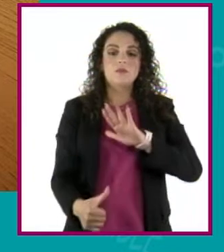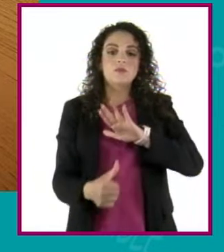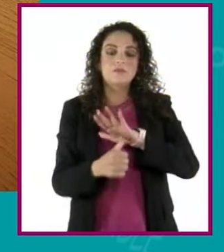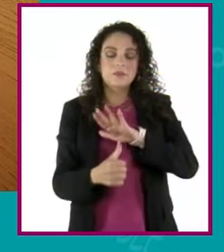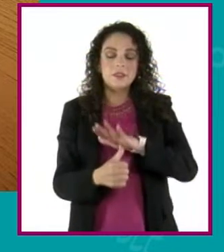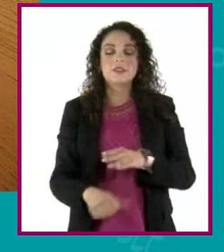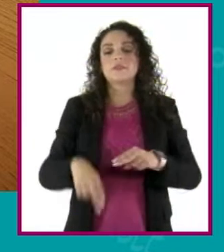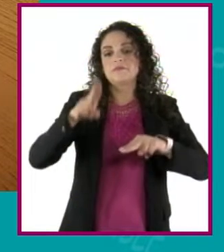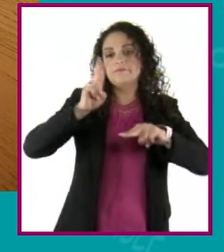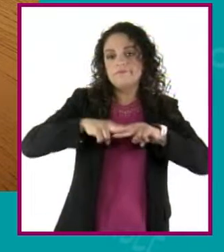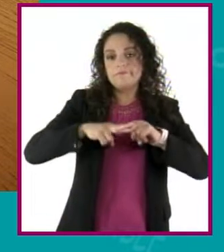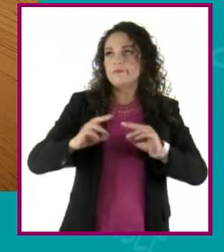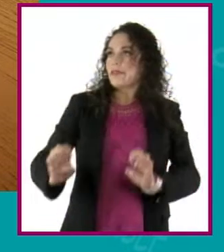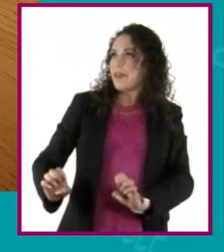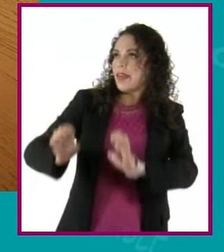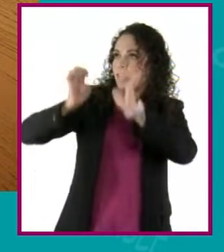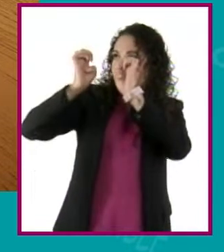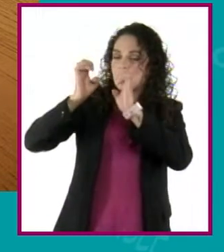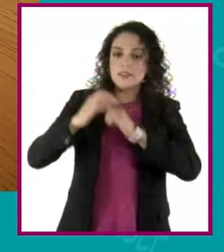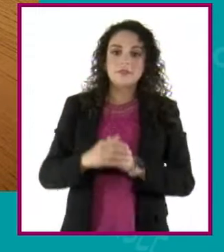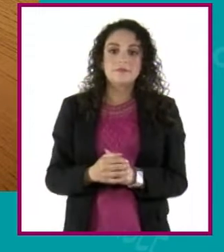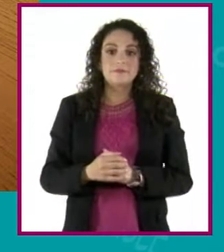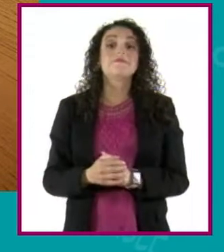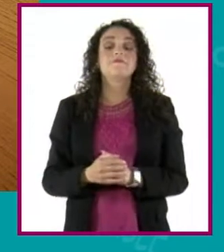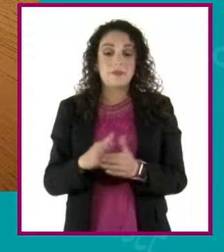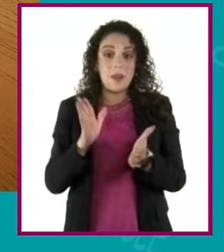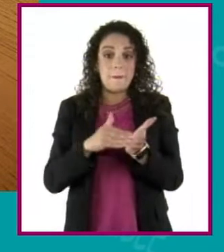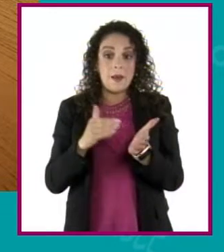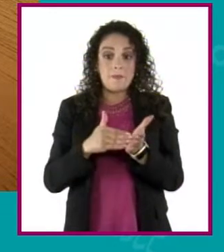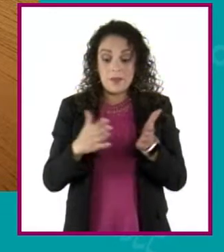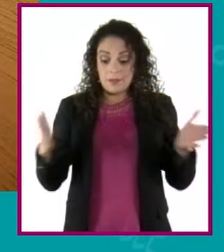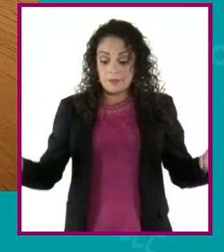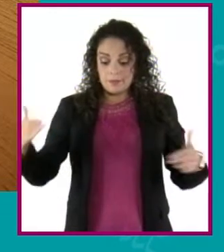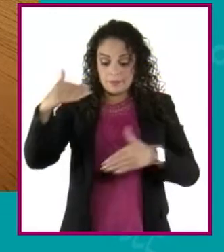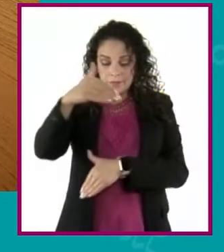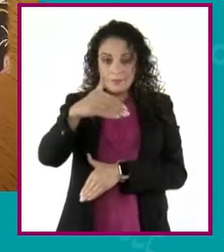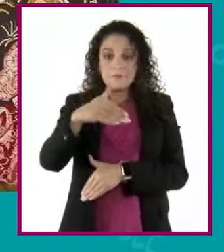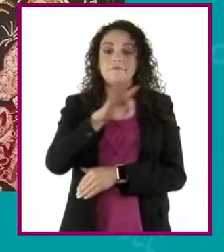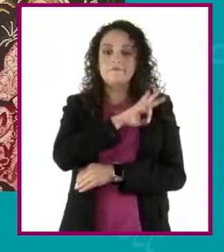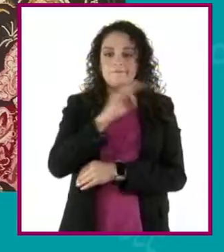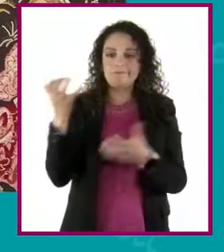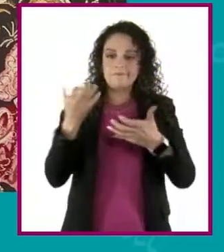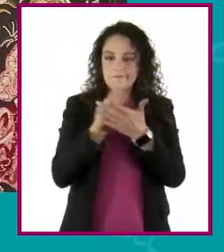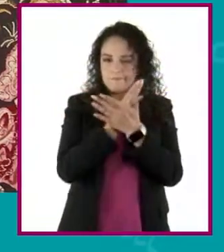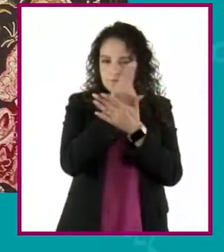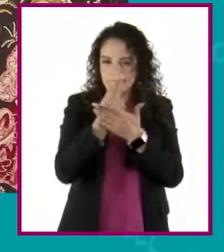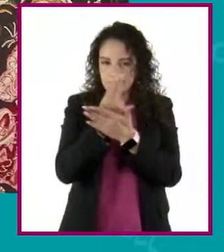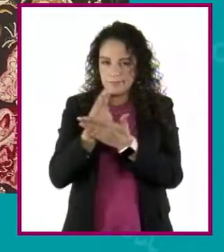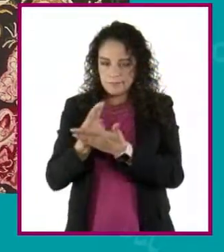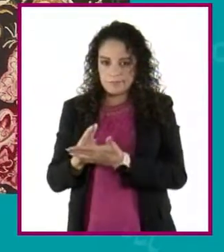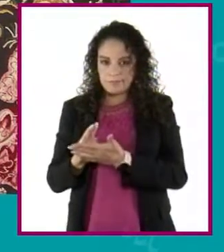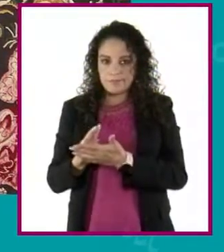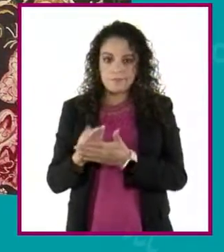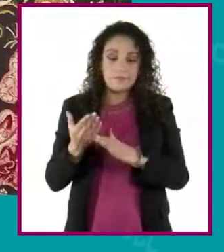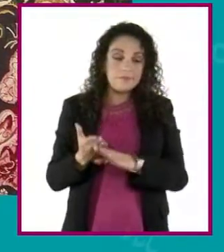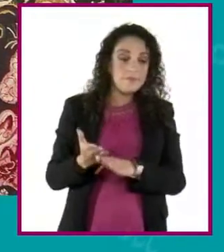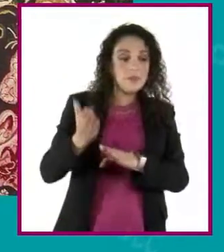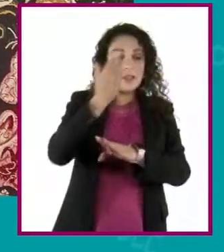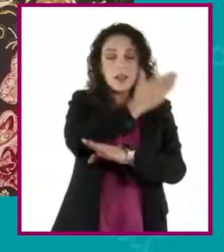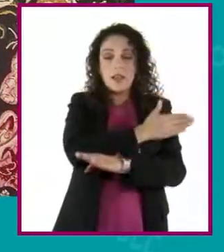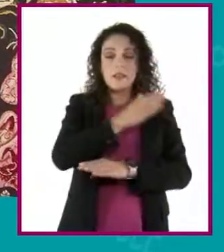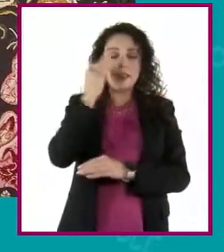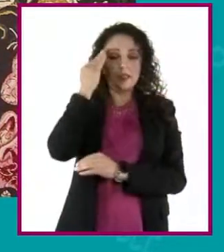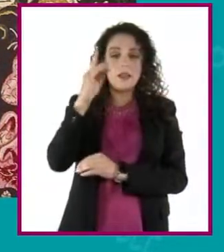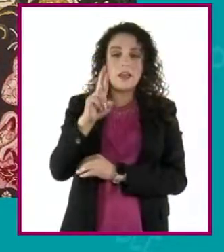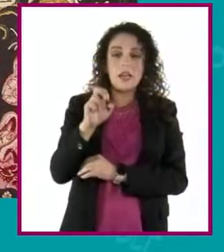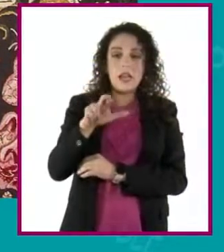en el plano, o sea, sobre nuestra hoja de papel o lienzo. Antes del Renacimiento, en lugar de ajustar el tamaño